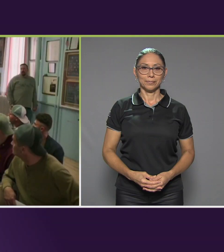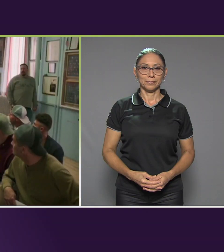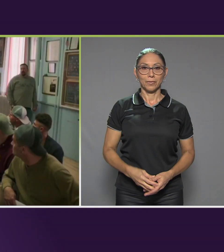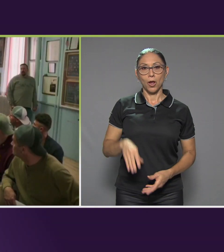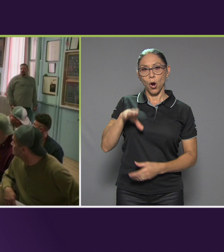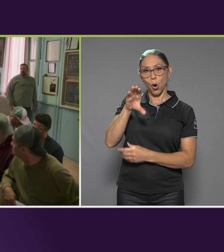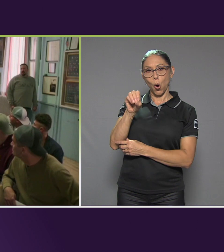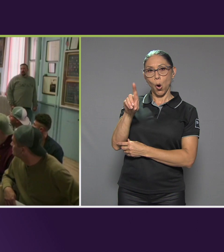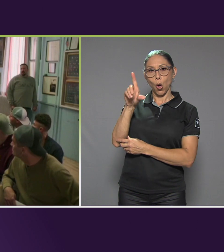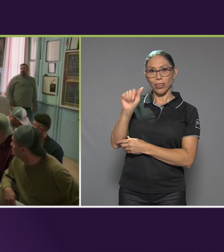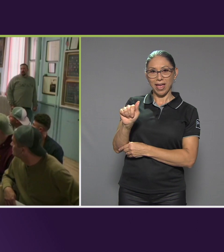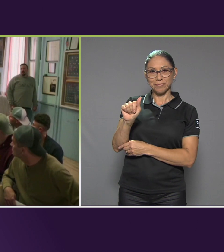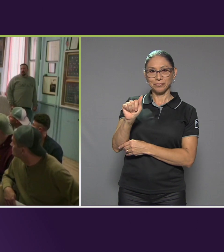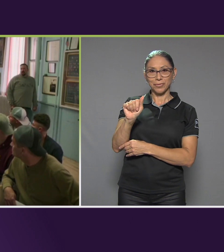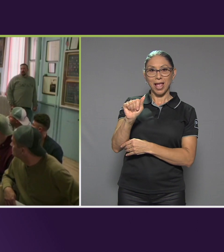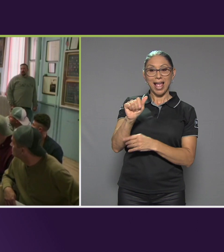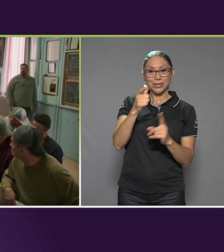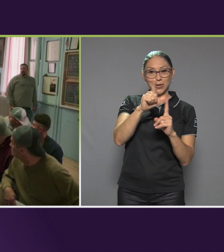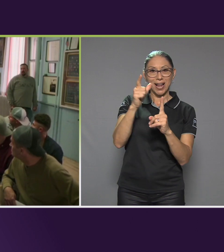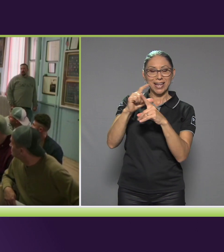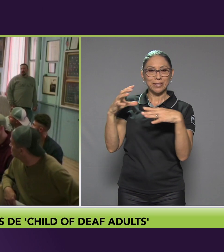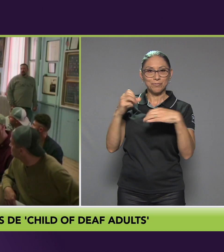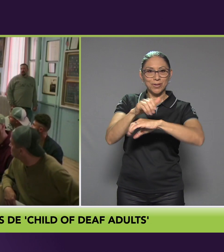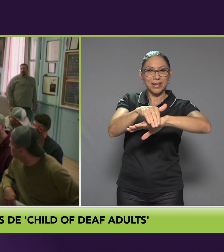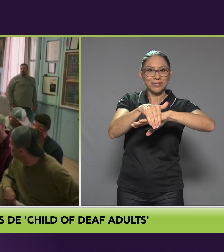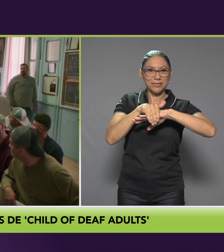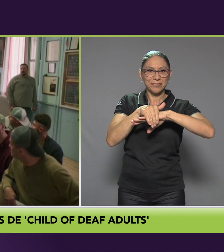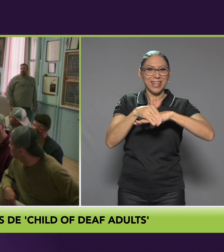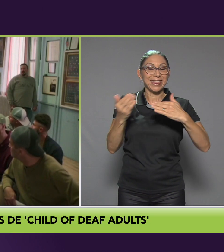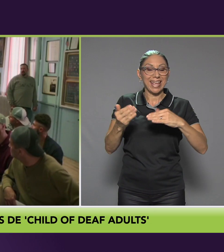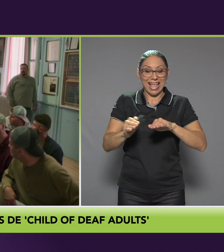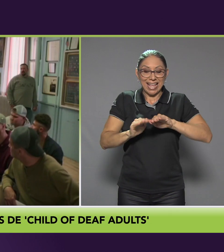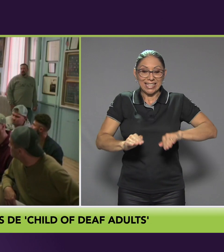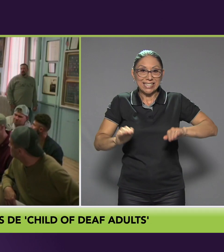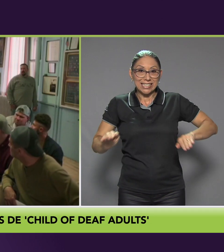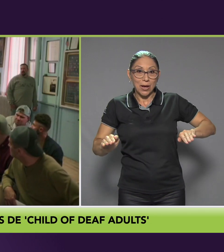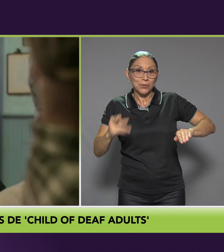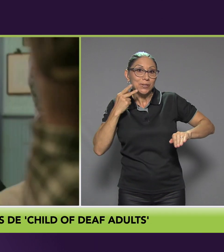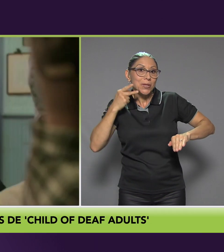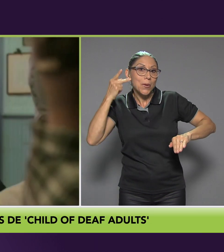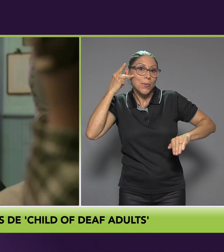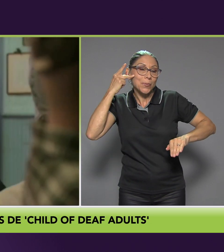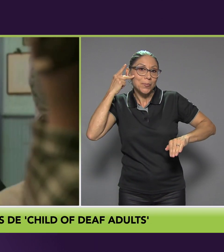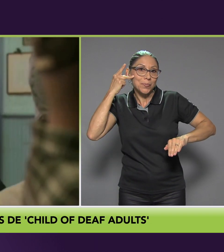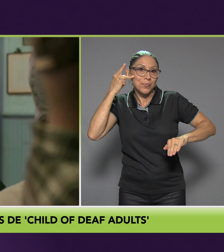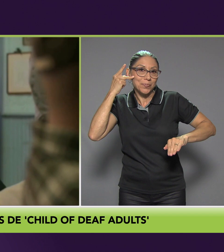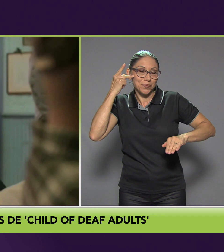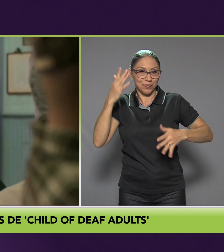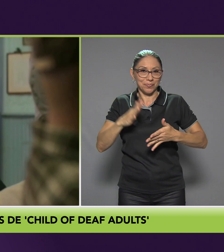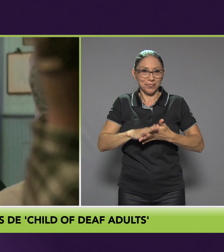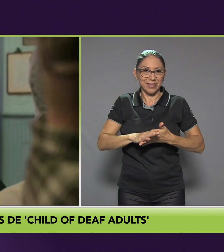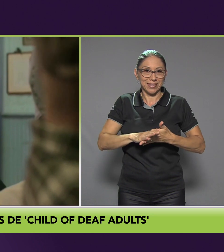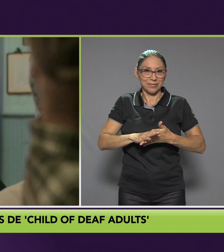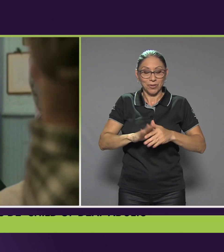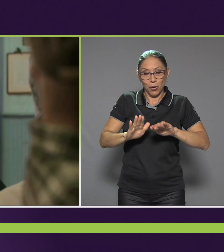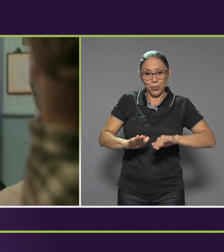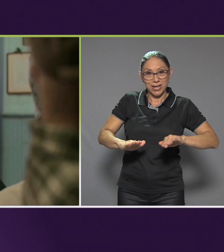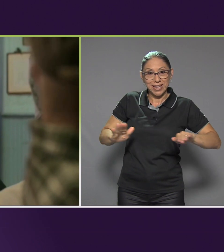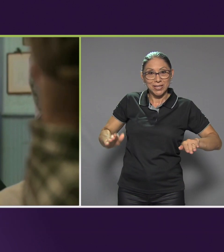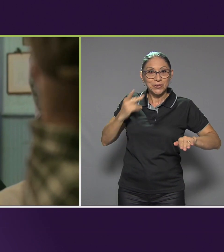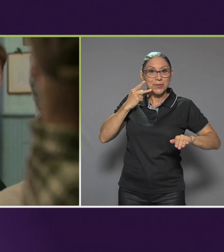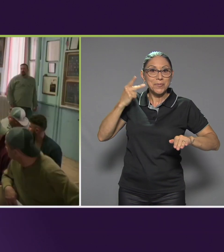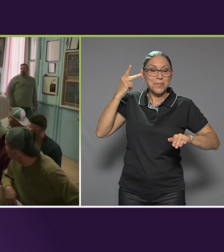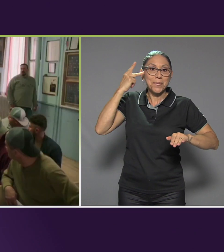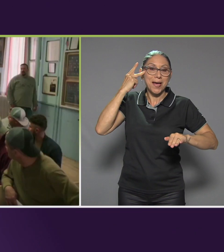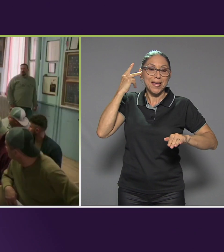CODA es el acrónimo en inglés de Child of Deaf Adults, es decir, hija de adultos sordos.